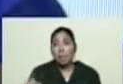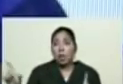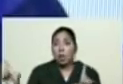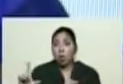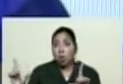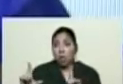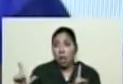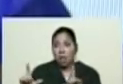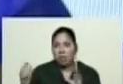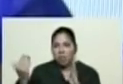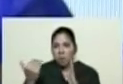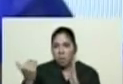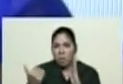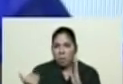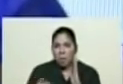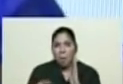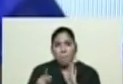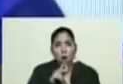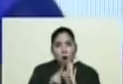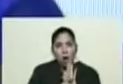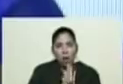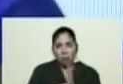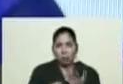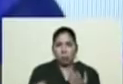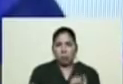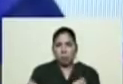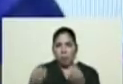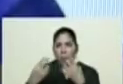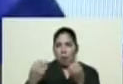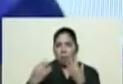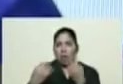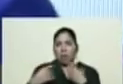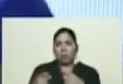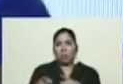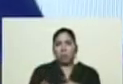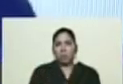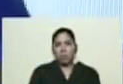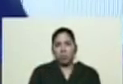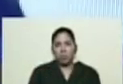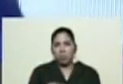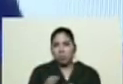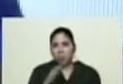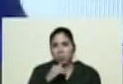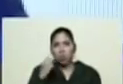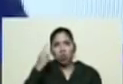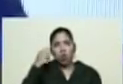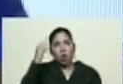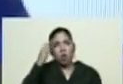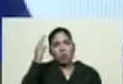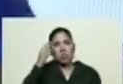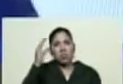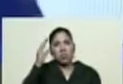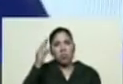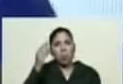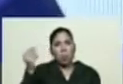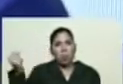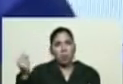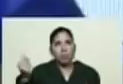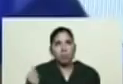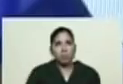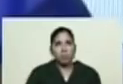que no supimos luchar lo suficiente, que desconcientizaron a grandes masas de la población de América